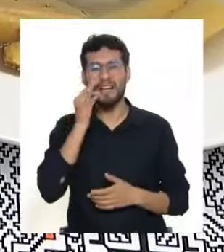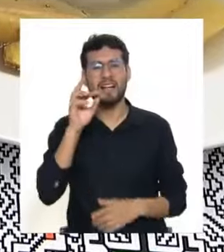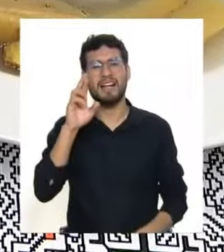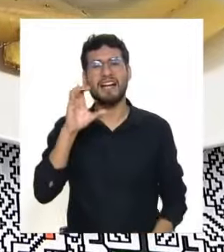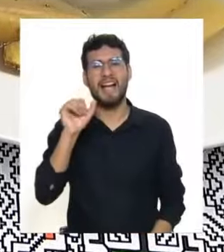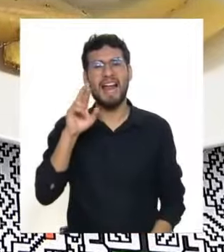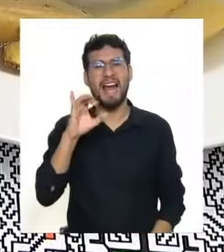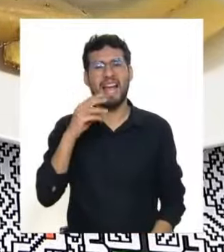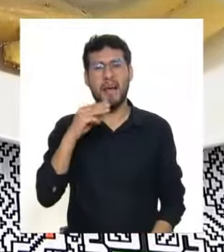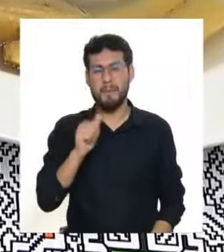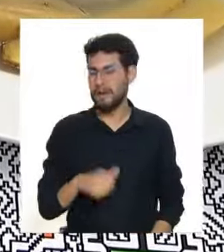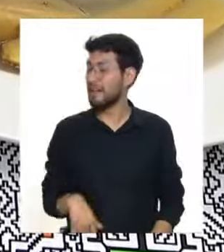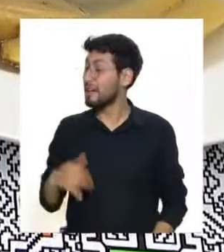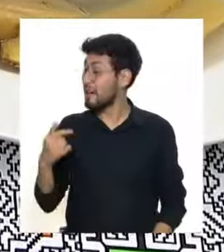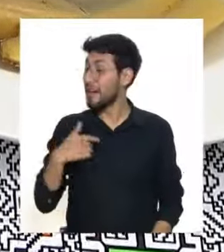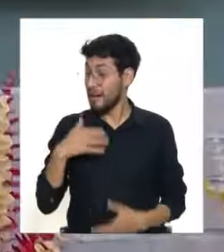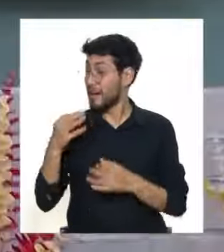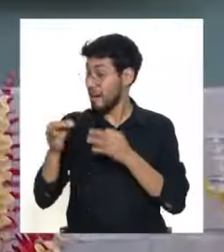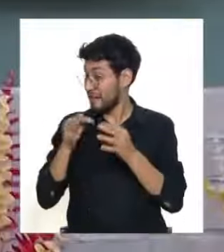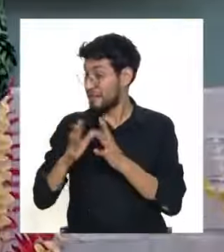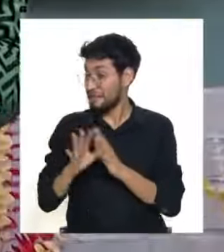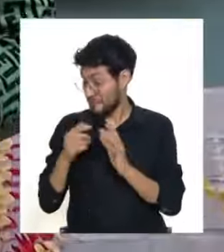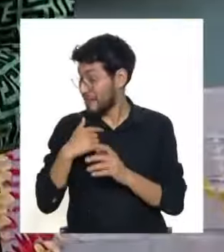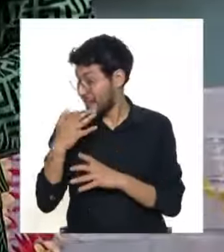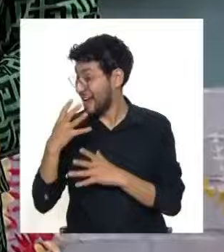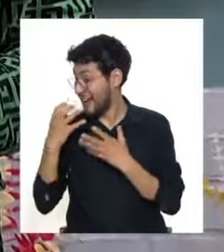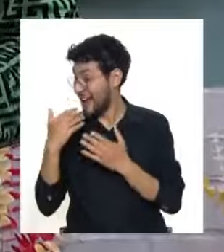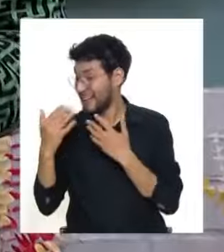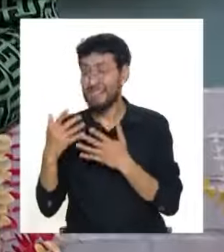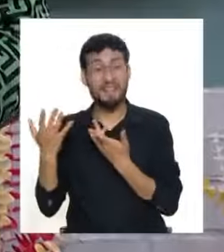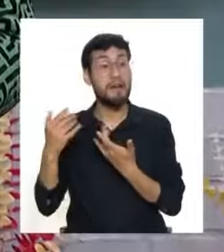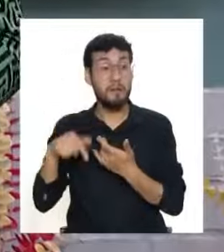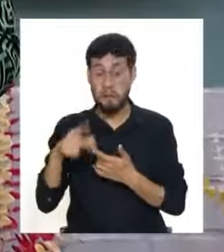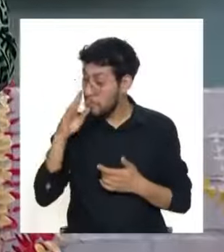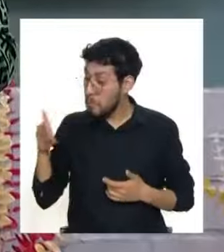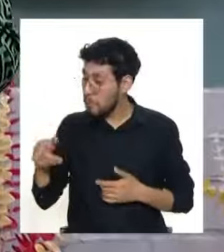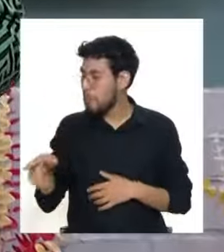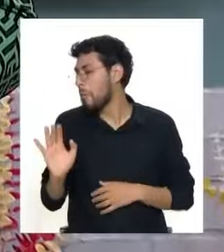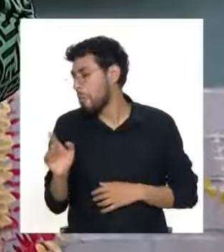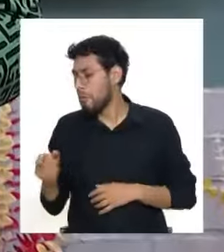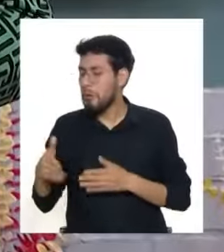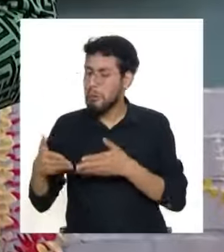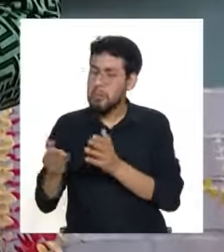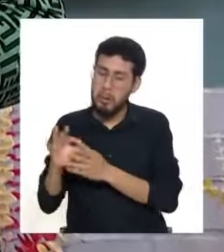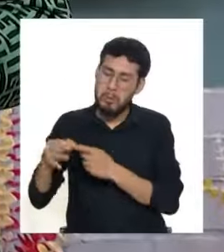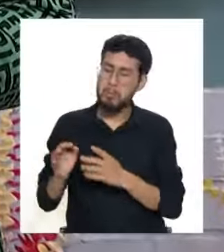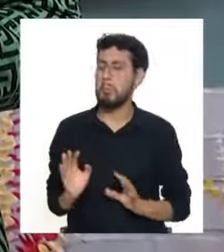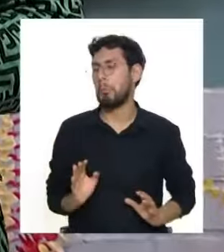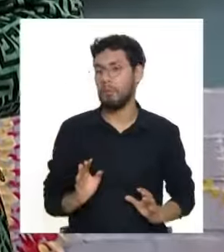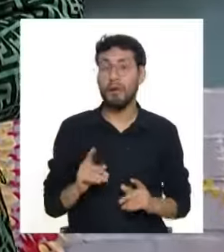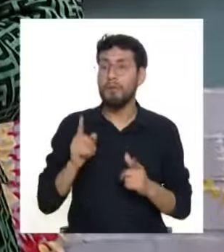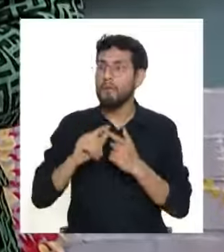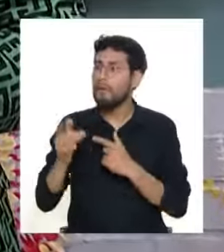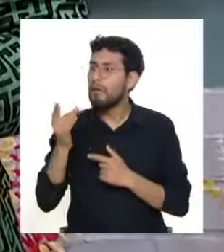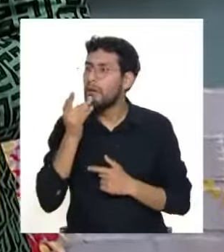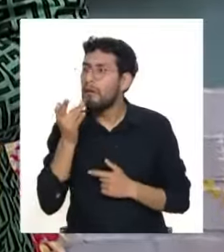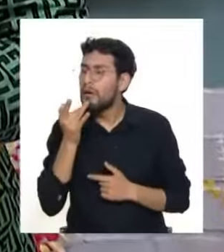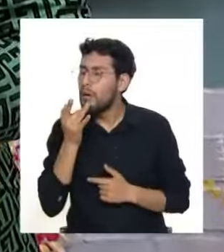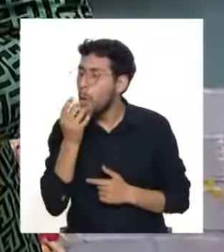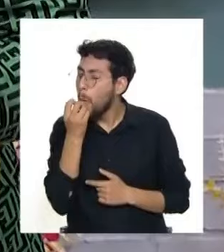carachama. Oye, porque justo era lo que yo te quería comentar. Aquí, de repente, solamente vemos el pescadito, vemos el plátano, pero el sabor es